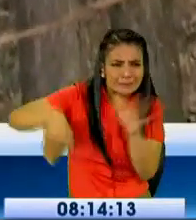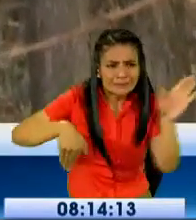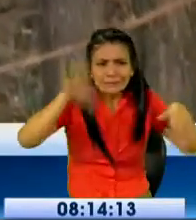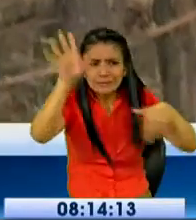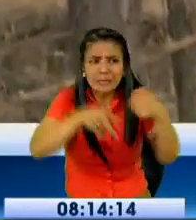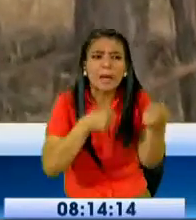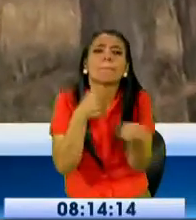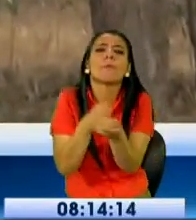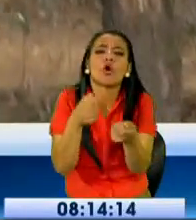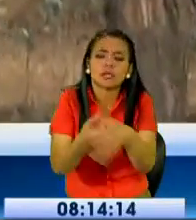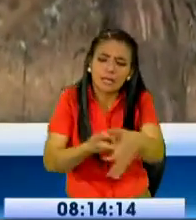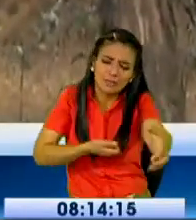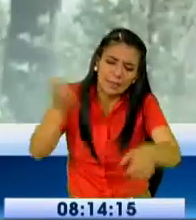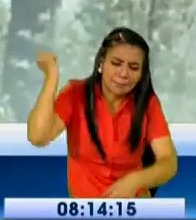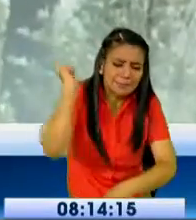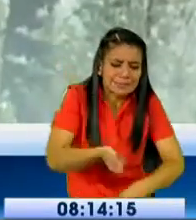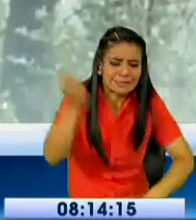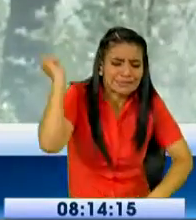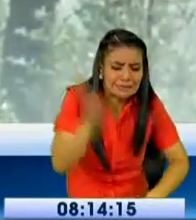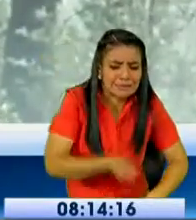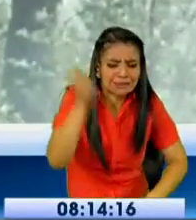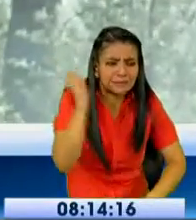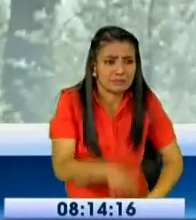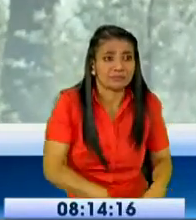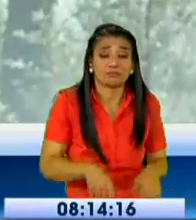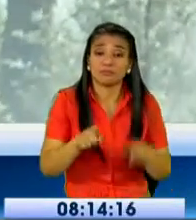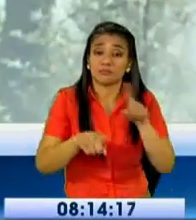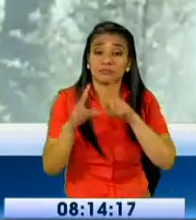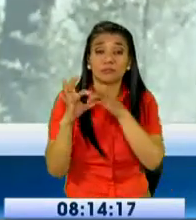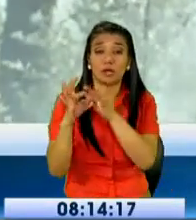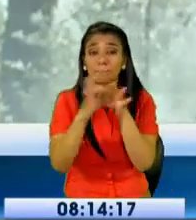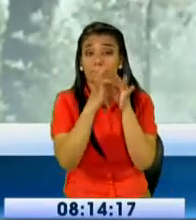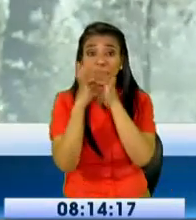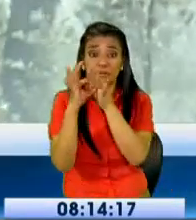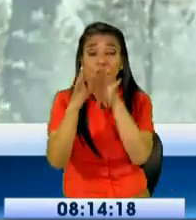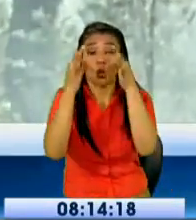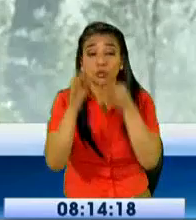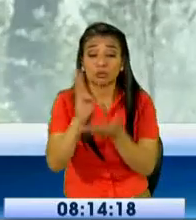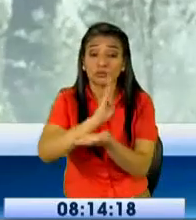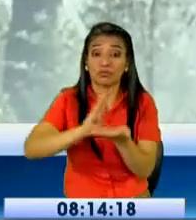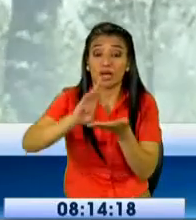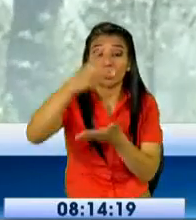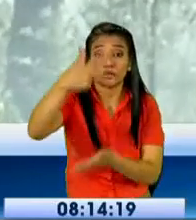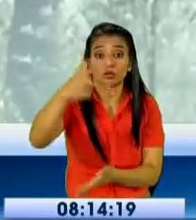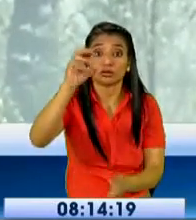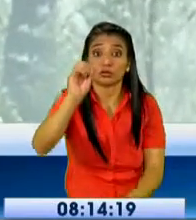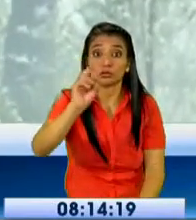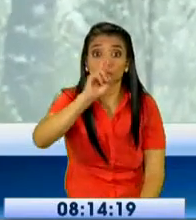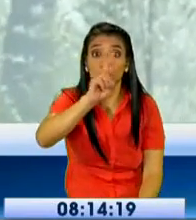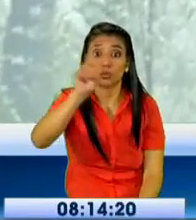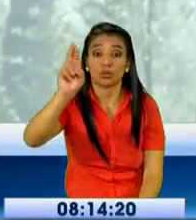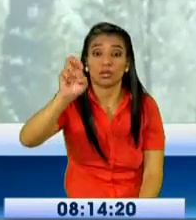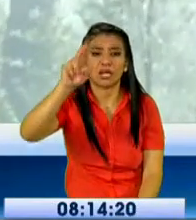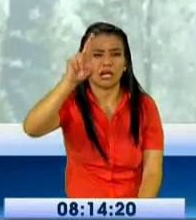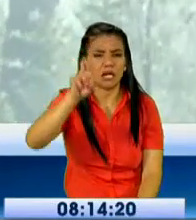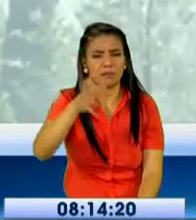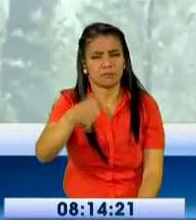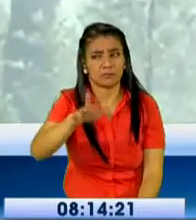ramas a apagar el fuego. También otros compañeros están trabajando en lo que es el sector de la Chorrera. De igual manera, un aproximado